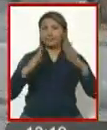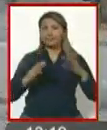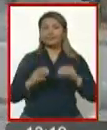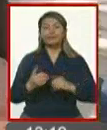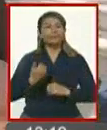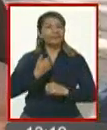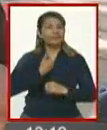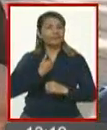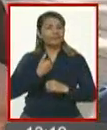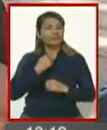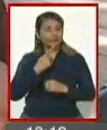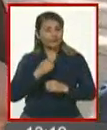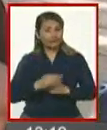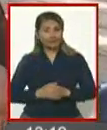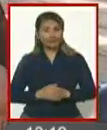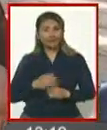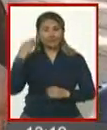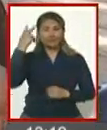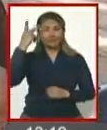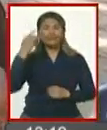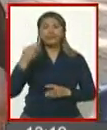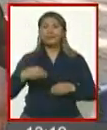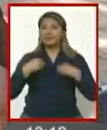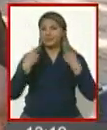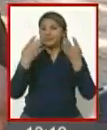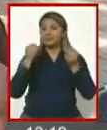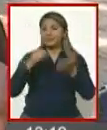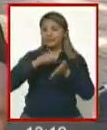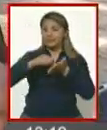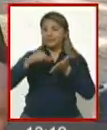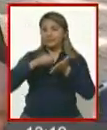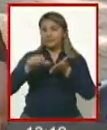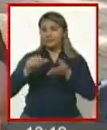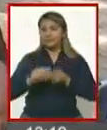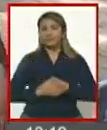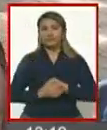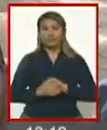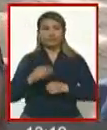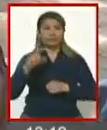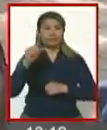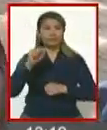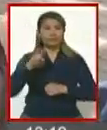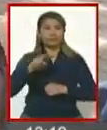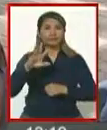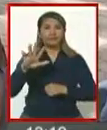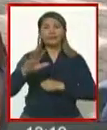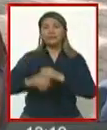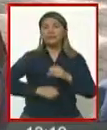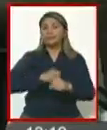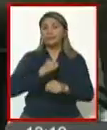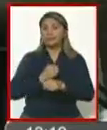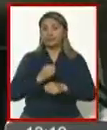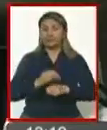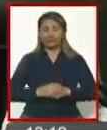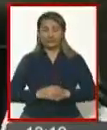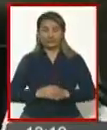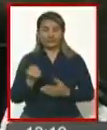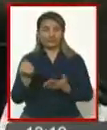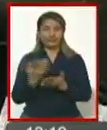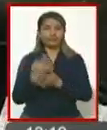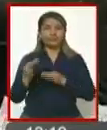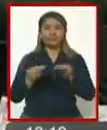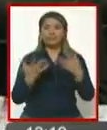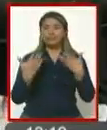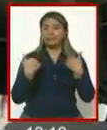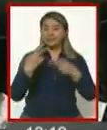propia y con la política que se da pueda pagarle en un plazo de 20, 25 años. La nueva fórmula